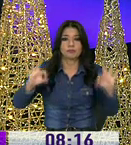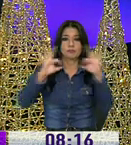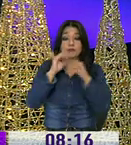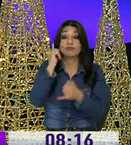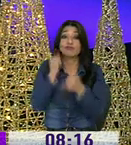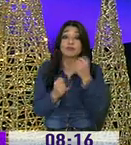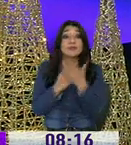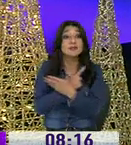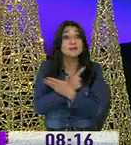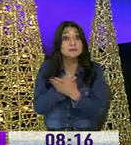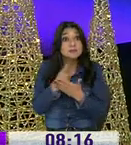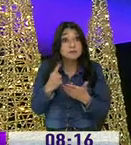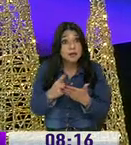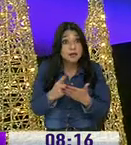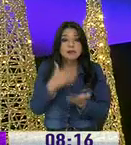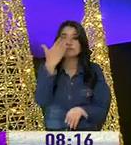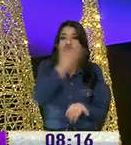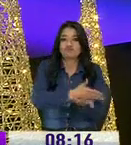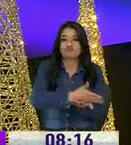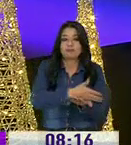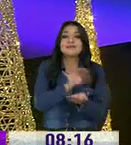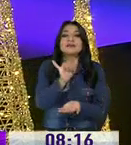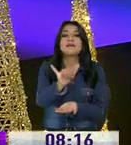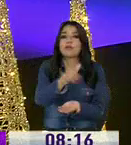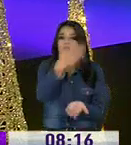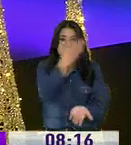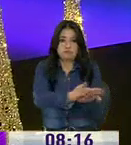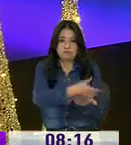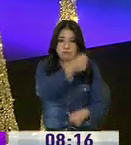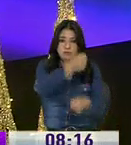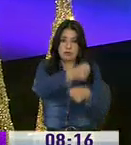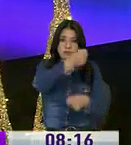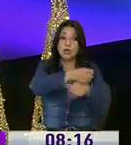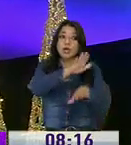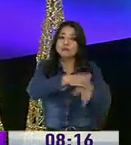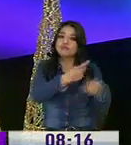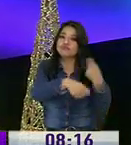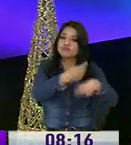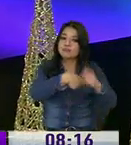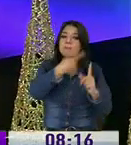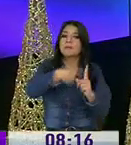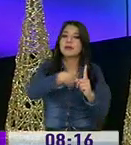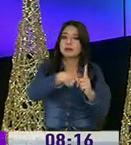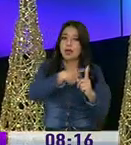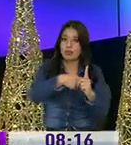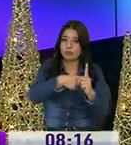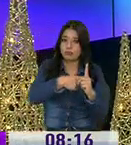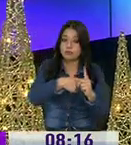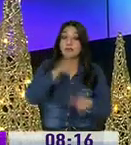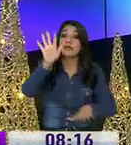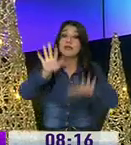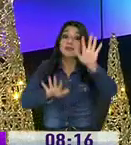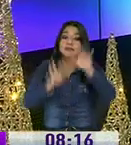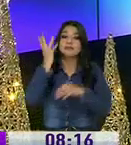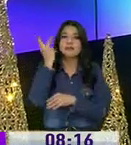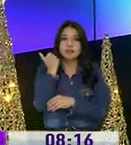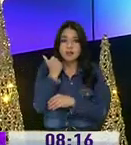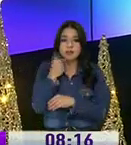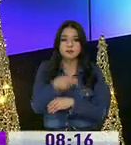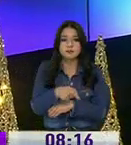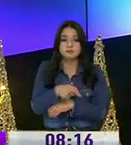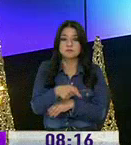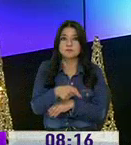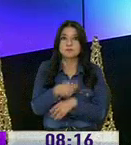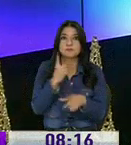de semana se van a parar los trabajos en el redondel precisamente por la feria. Estos trabajos van a durar 15 días, así que